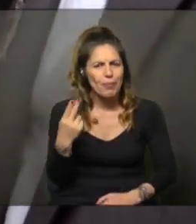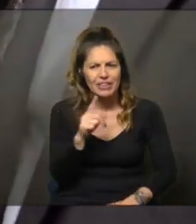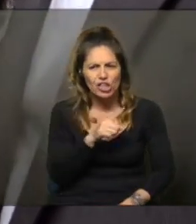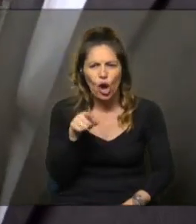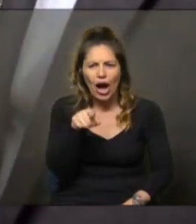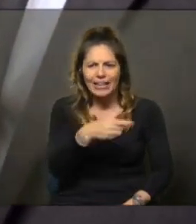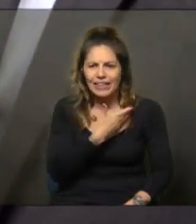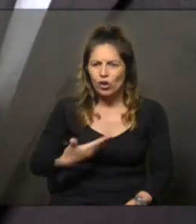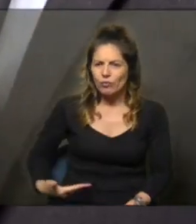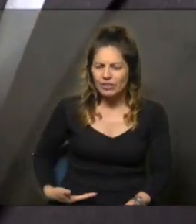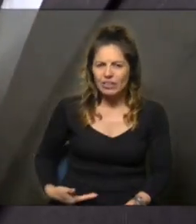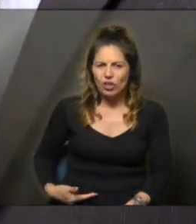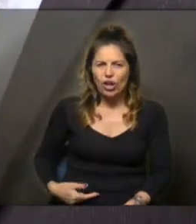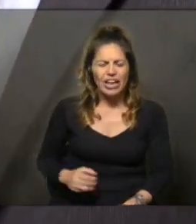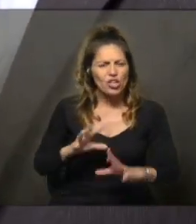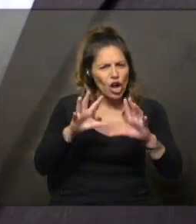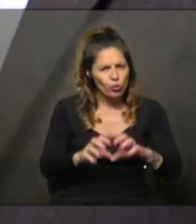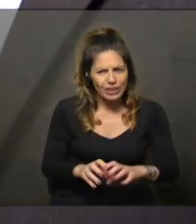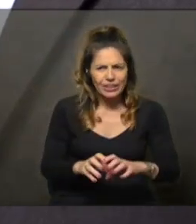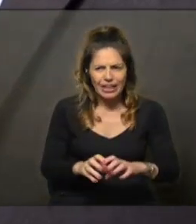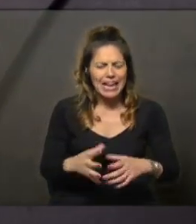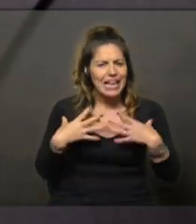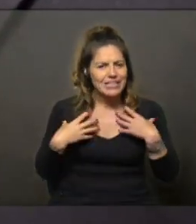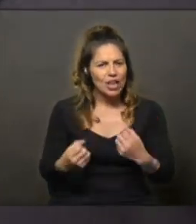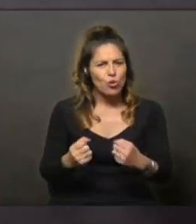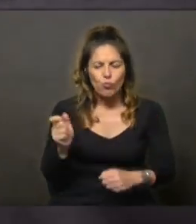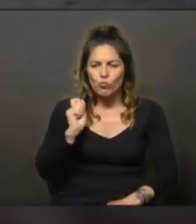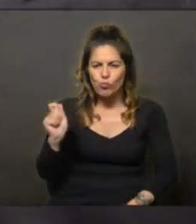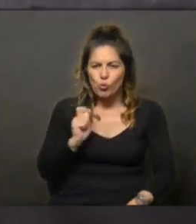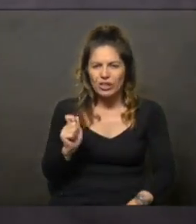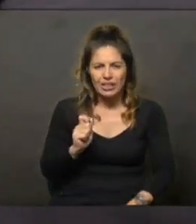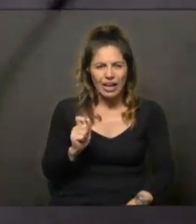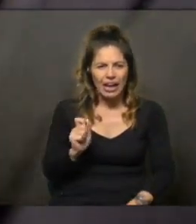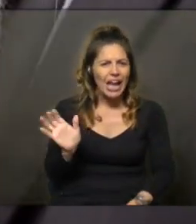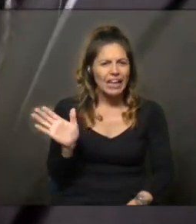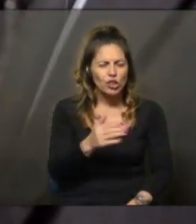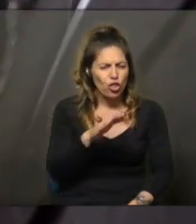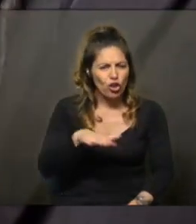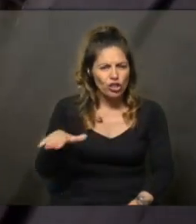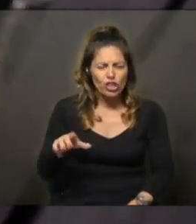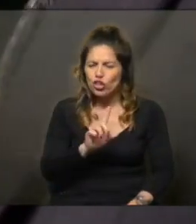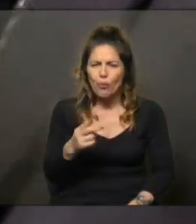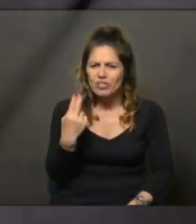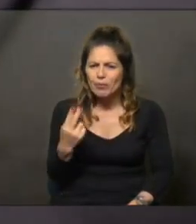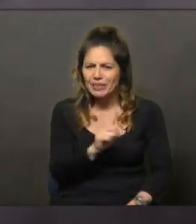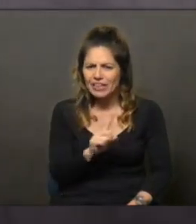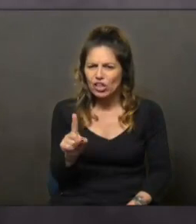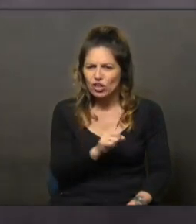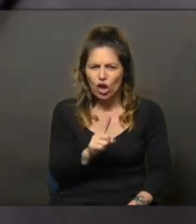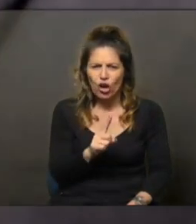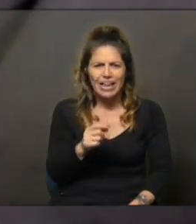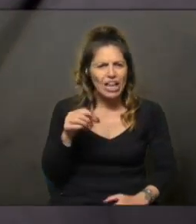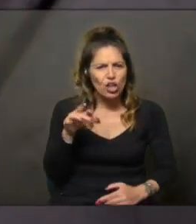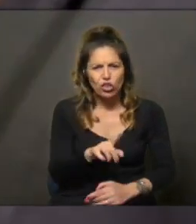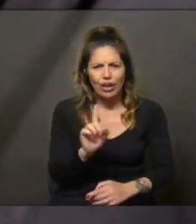a este gobierno que nos arruine la salud pública y y todo de los niños no le vamos a permitir que nos